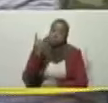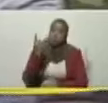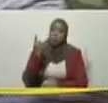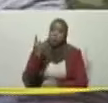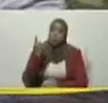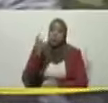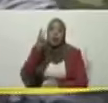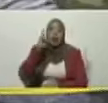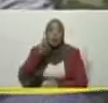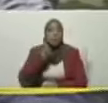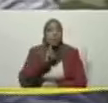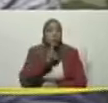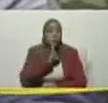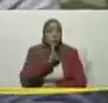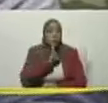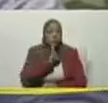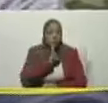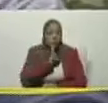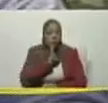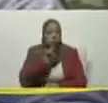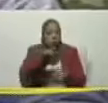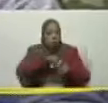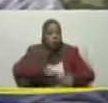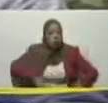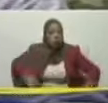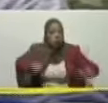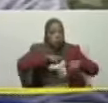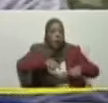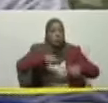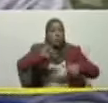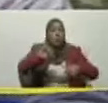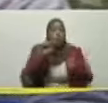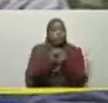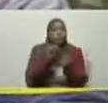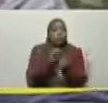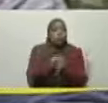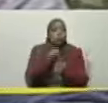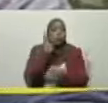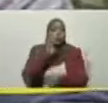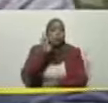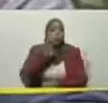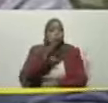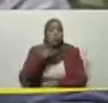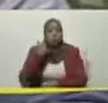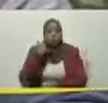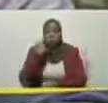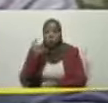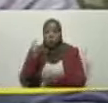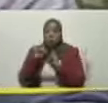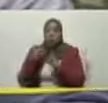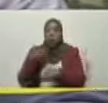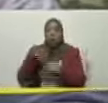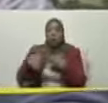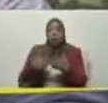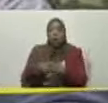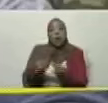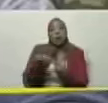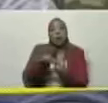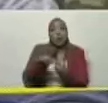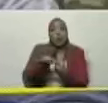barrido de limpieza, pero como ustedes pueden ver, yo estuve por la calle Ayacucho, por todas estas calles